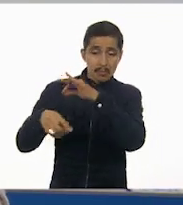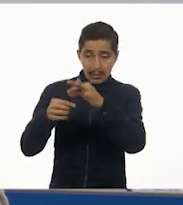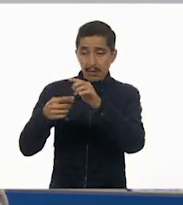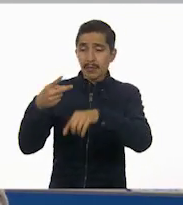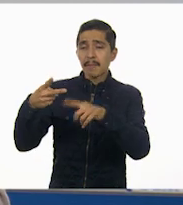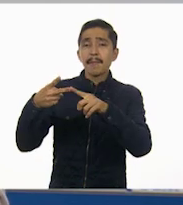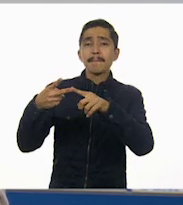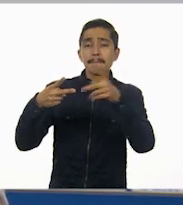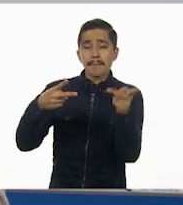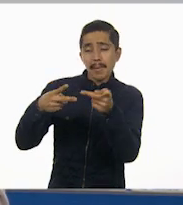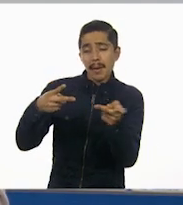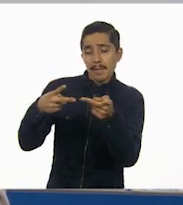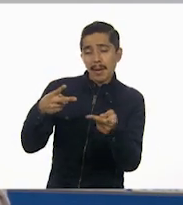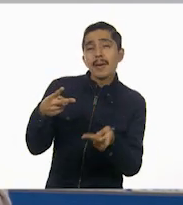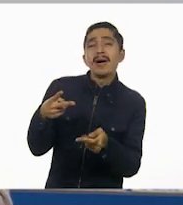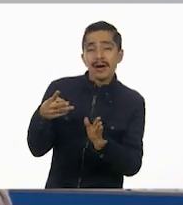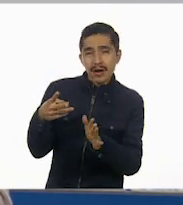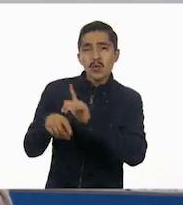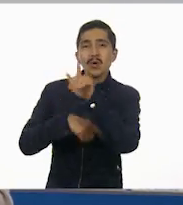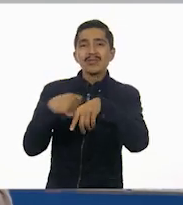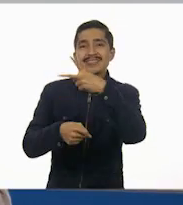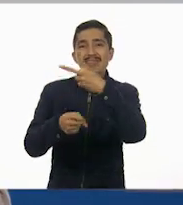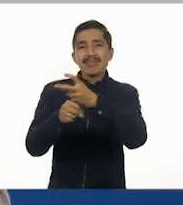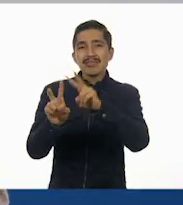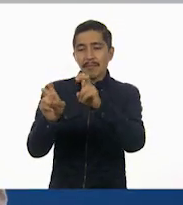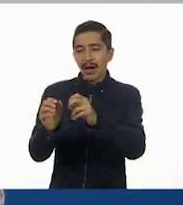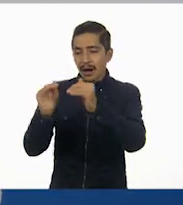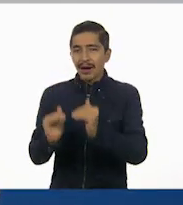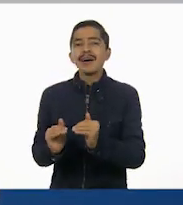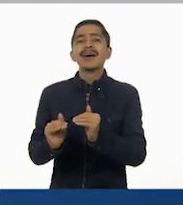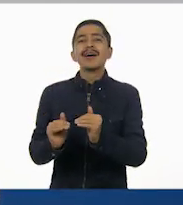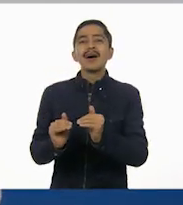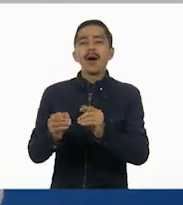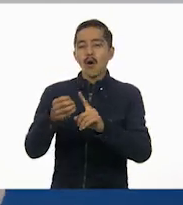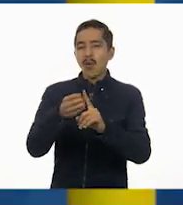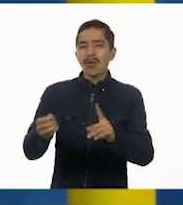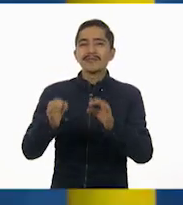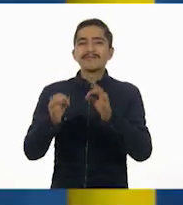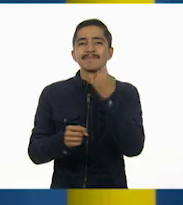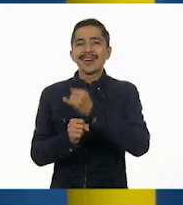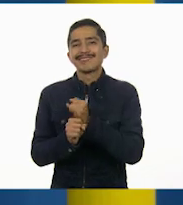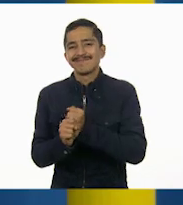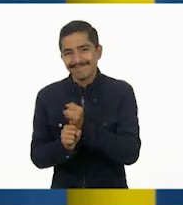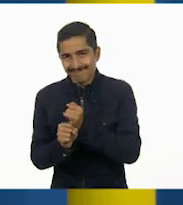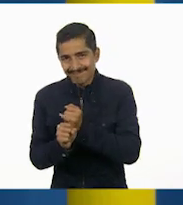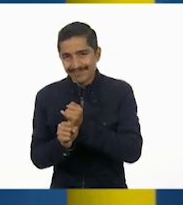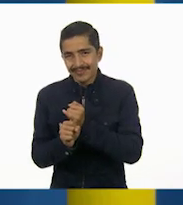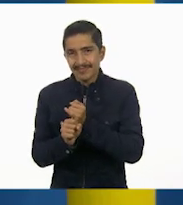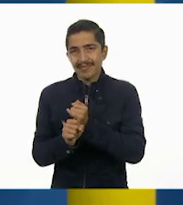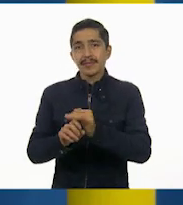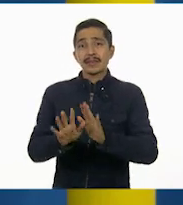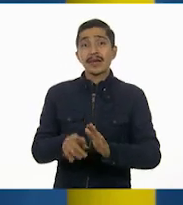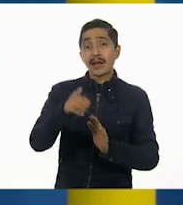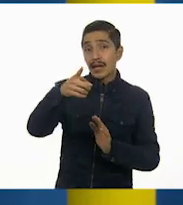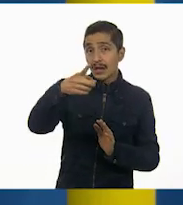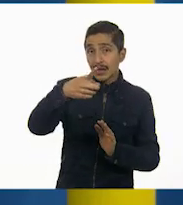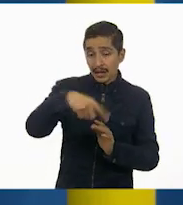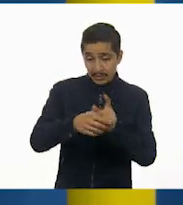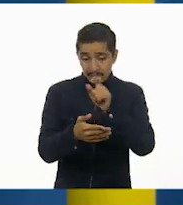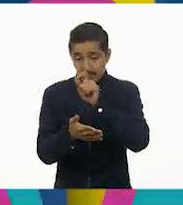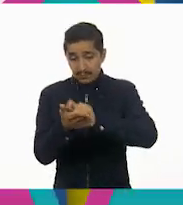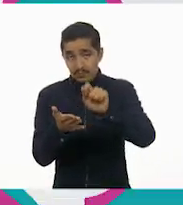preguntas, podemos anotar subtemas para tener un orden en la investigación. Así que en casa transcriban el esquema que